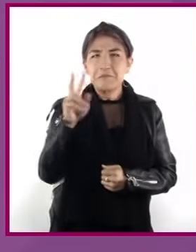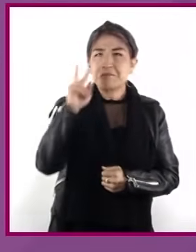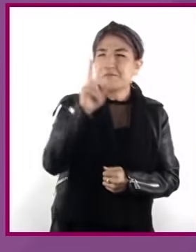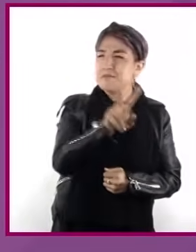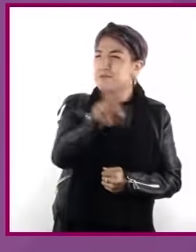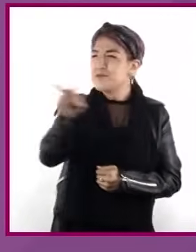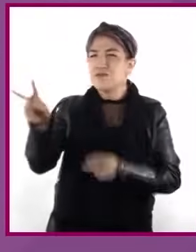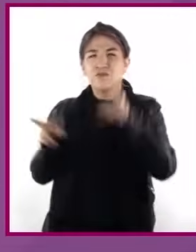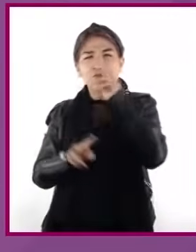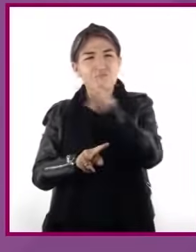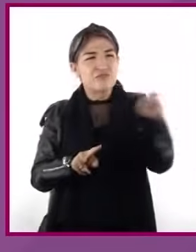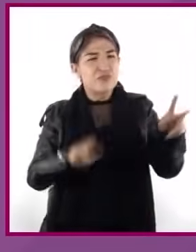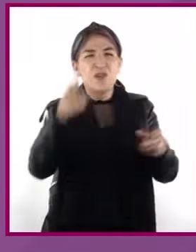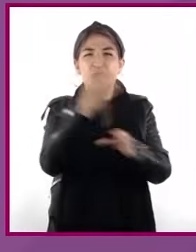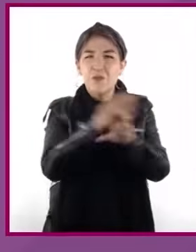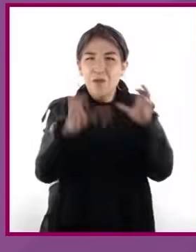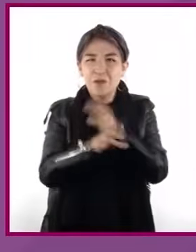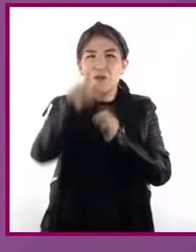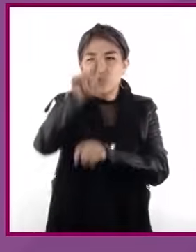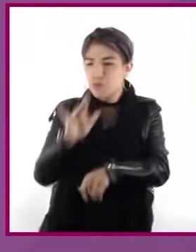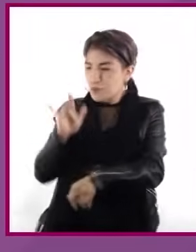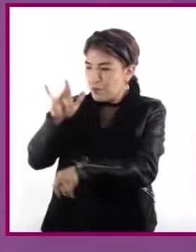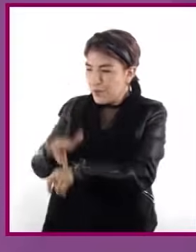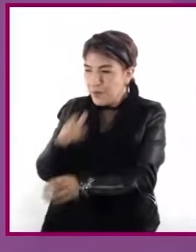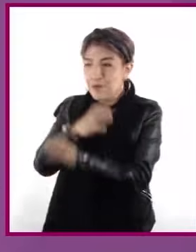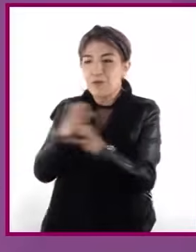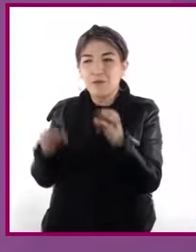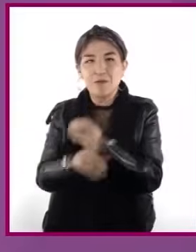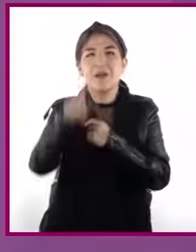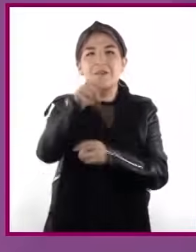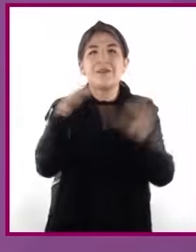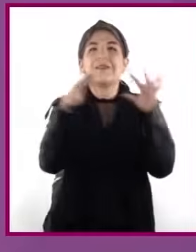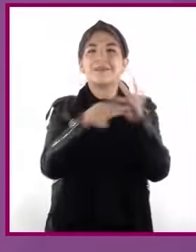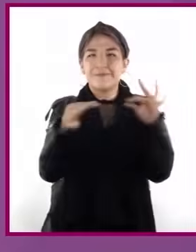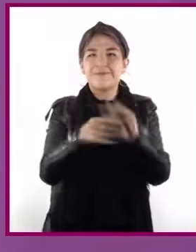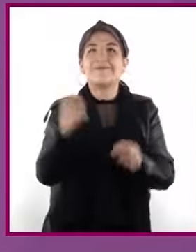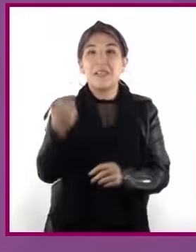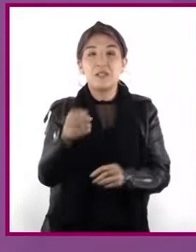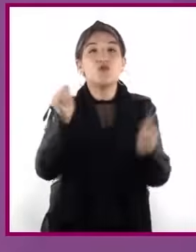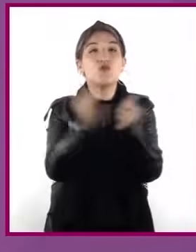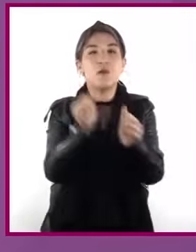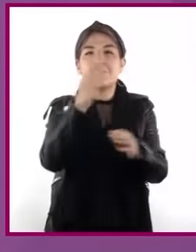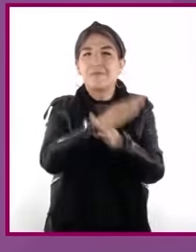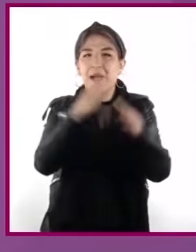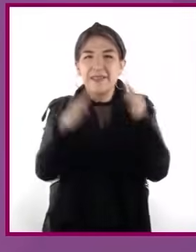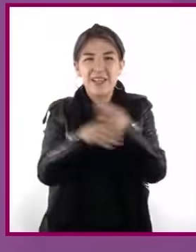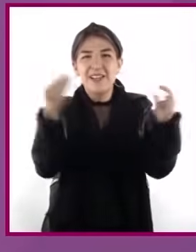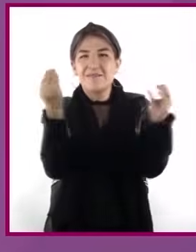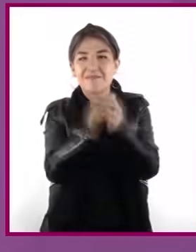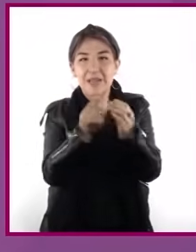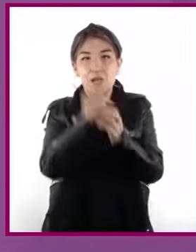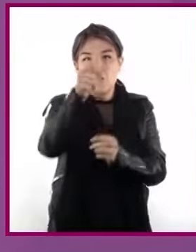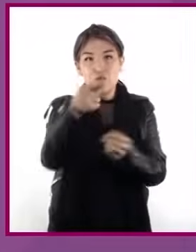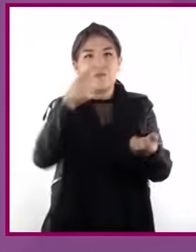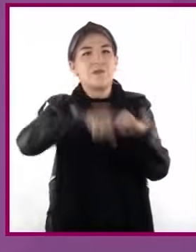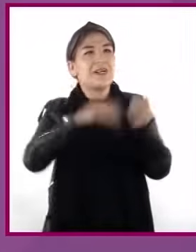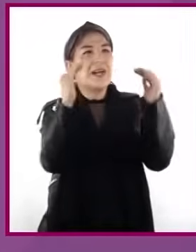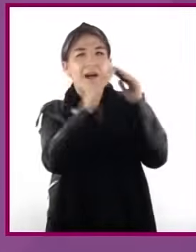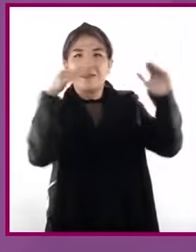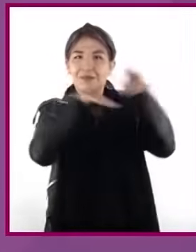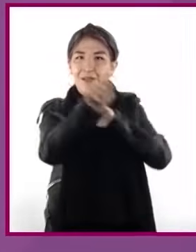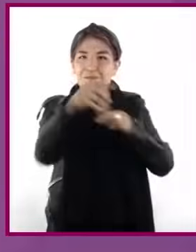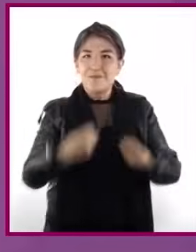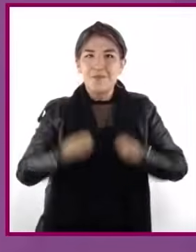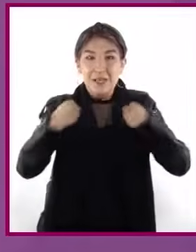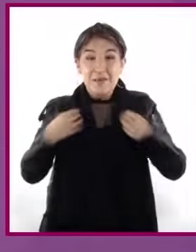y tocamos los objetos que nos rodean, podremos asegurar que están hechos de materia. Las casas que habitamos, la ropa con